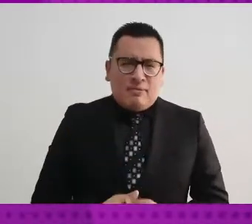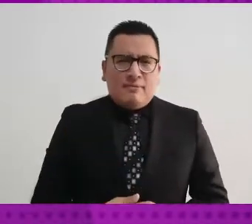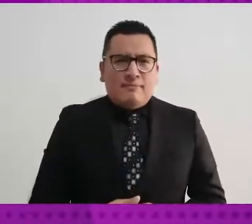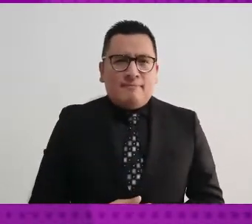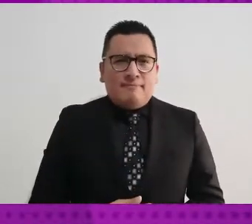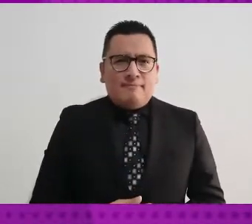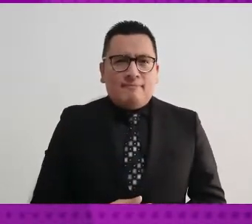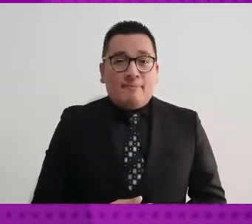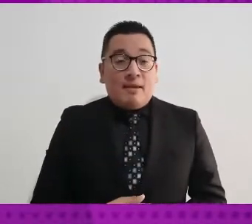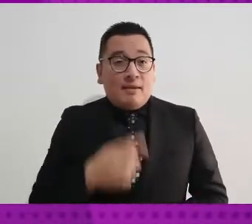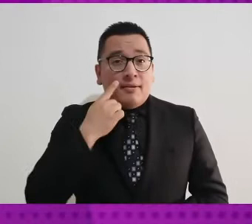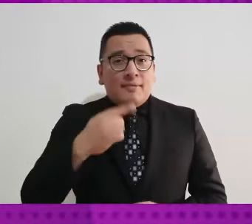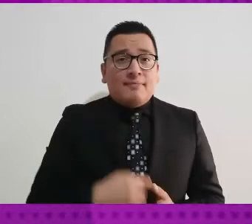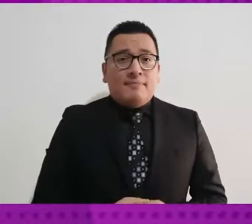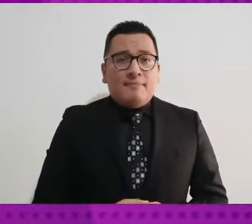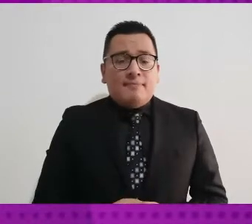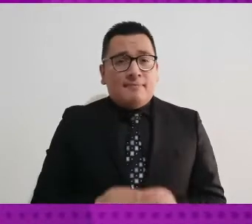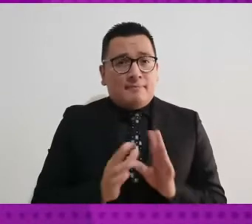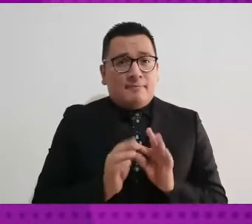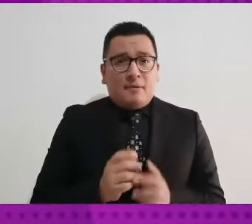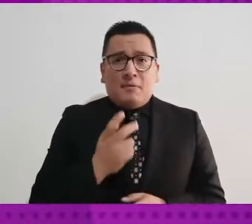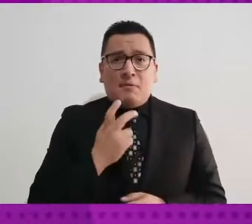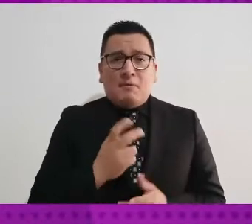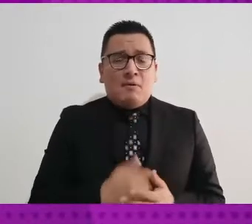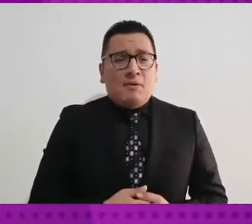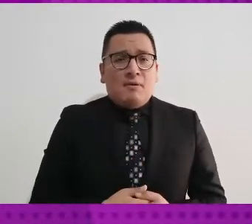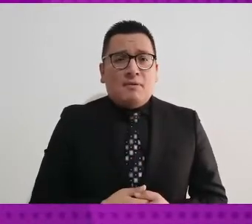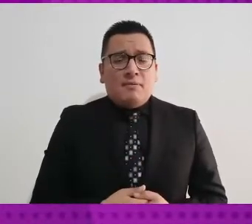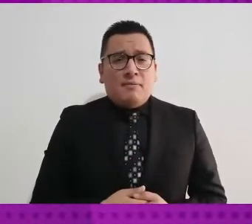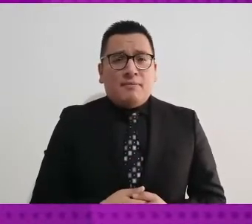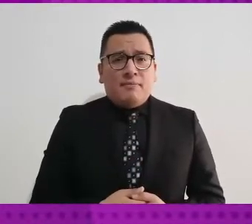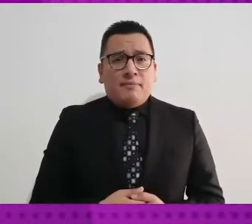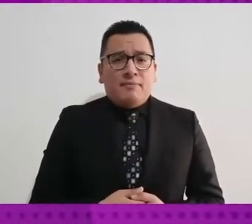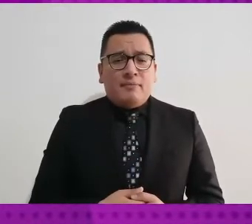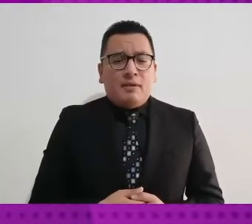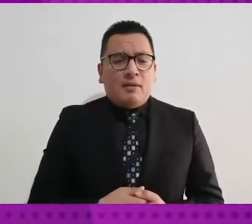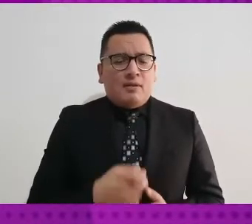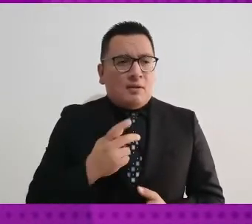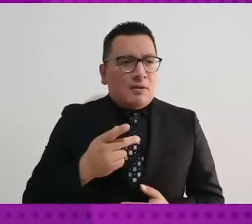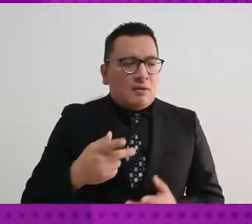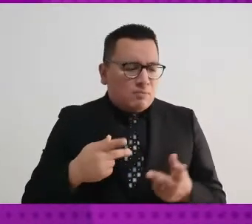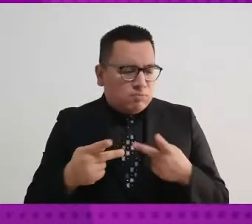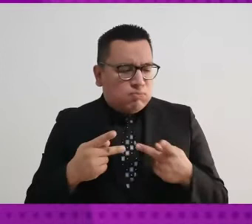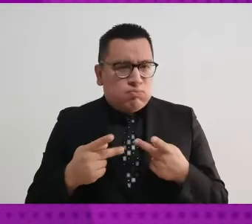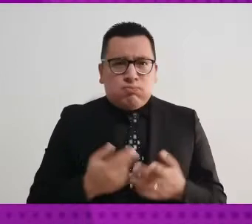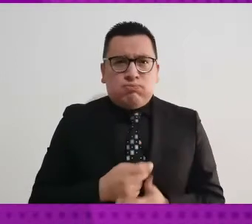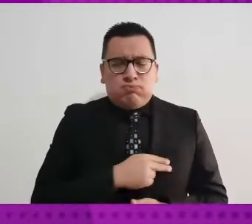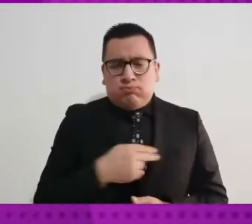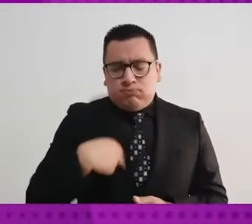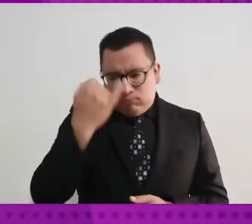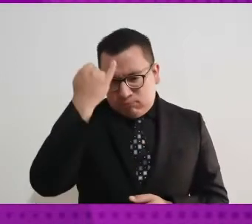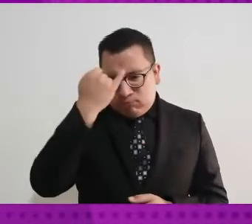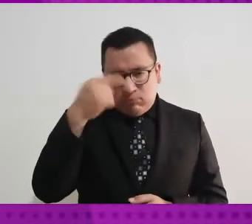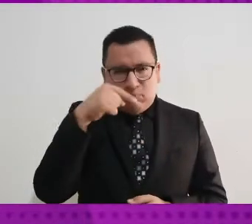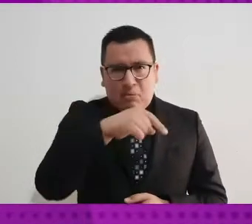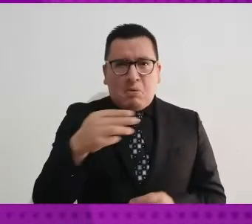tema. Pues mira, se trata justamente de una iniciativa que hemos desarrollado con